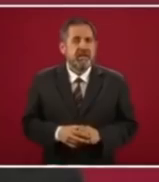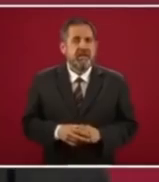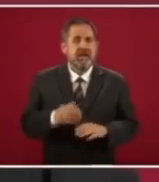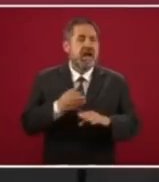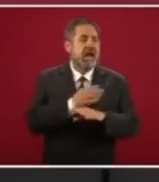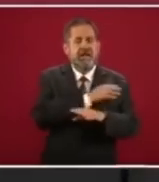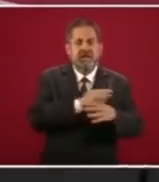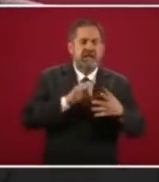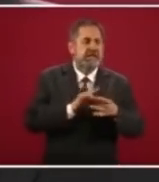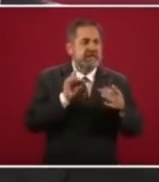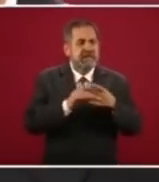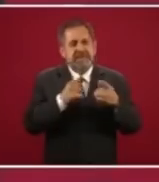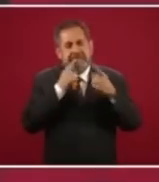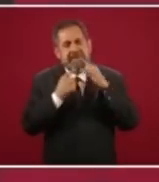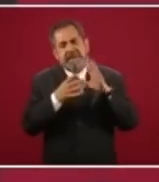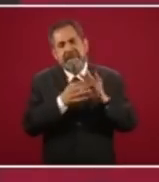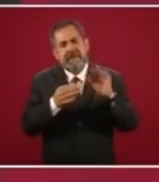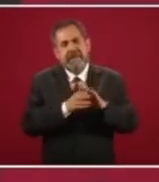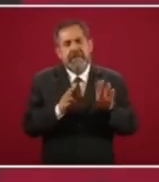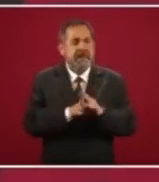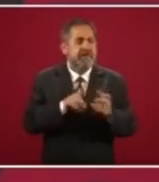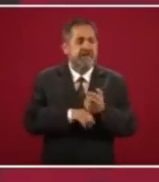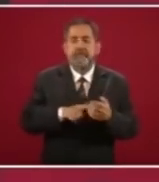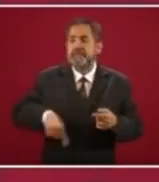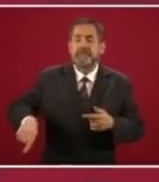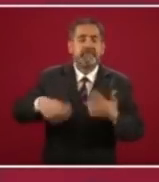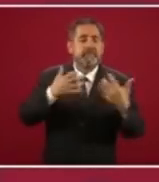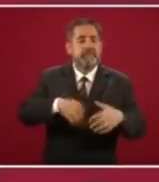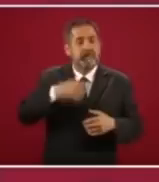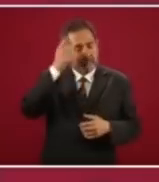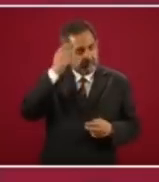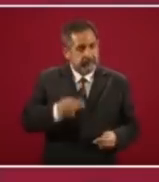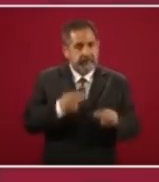se insistía mucho por parte de los empresarios, había